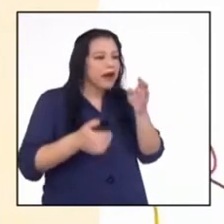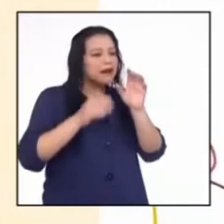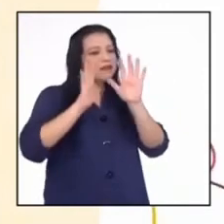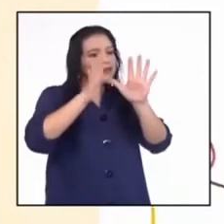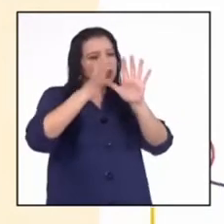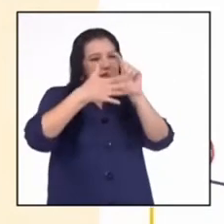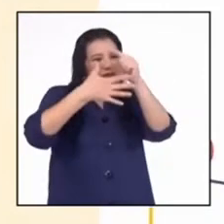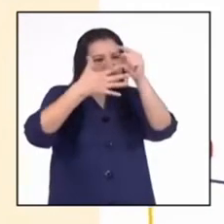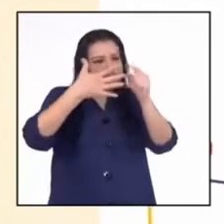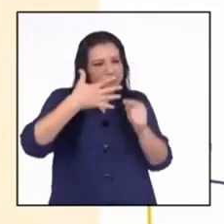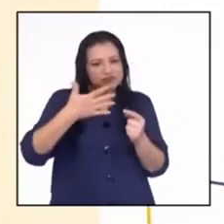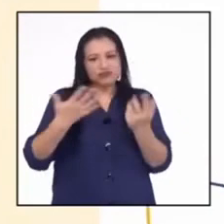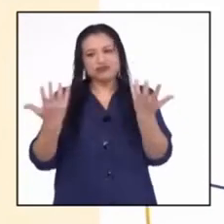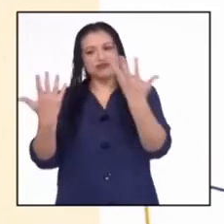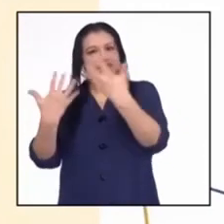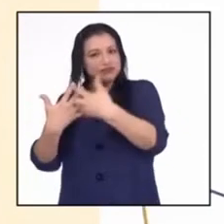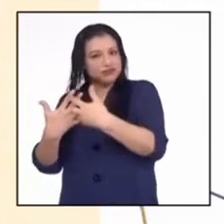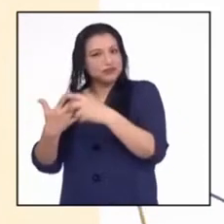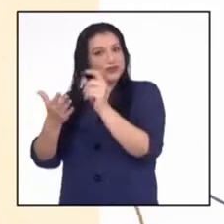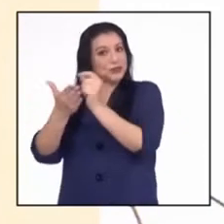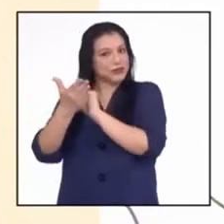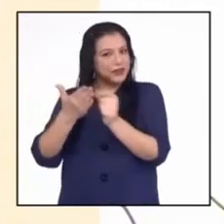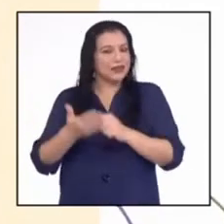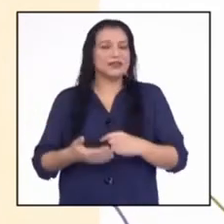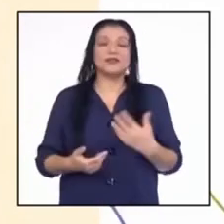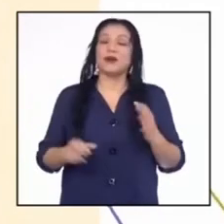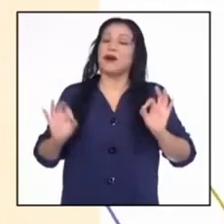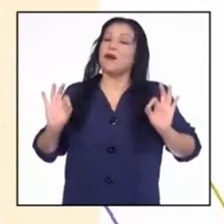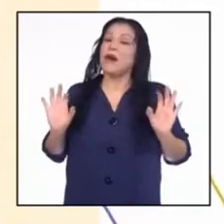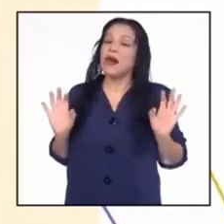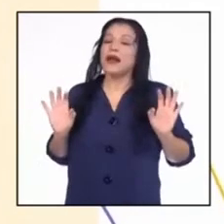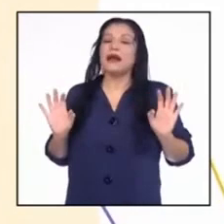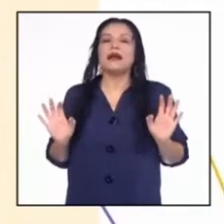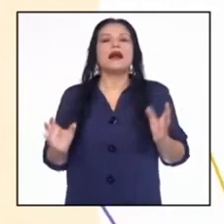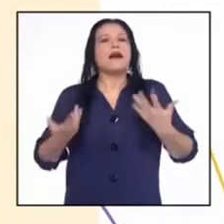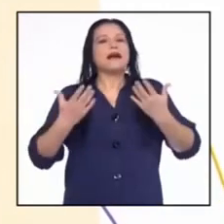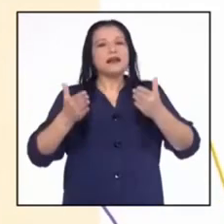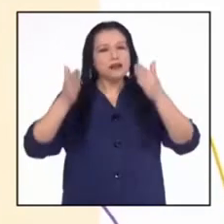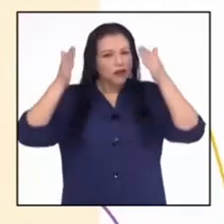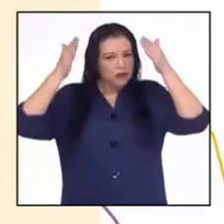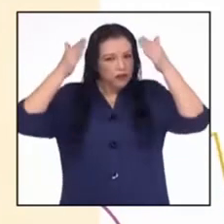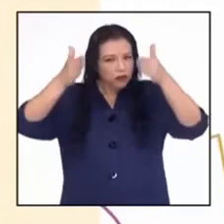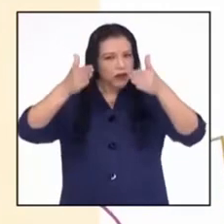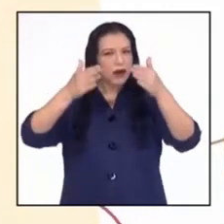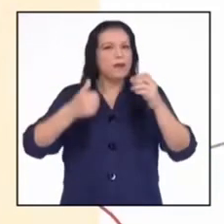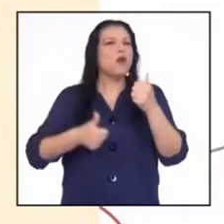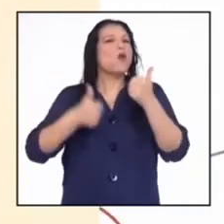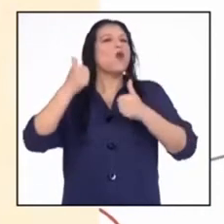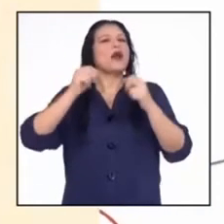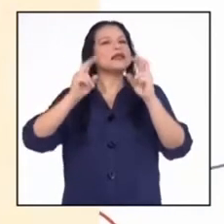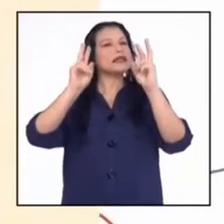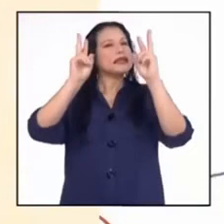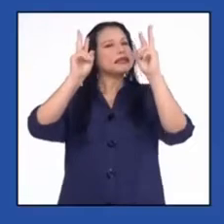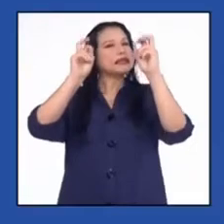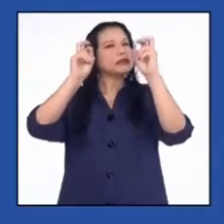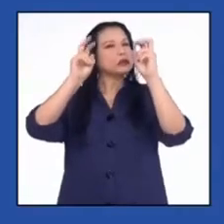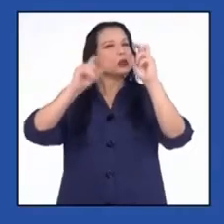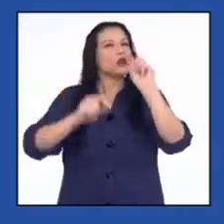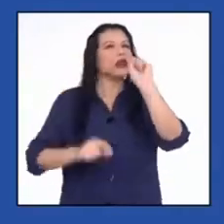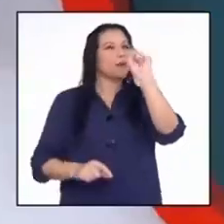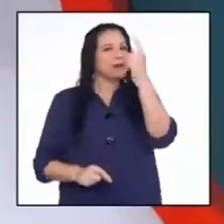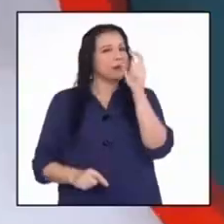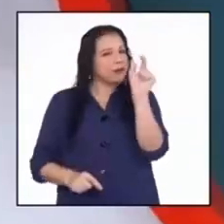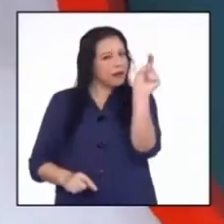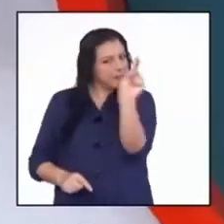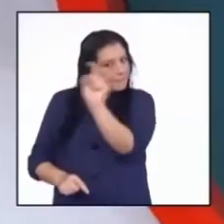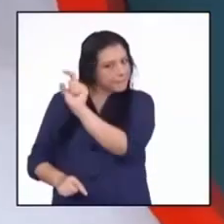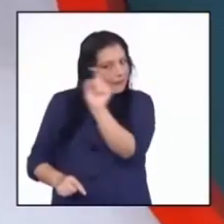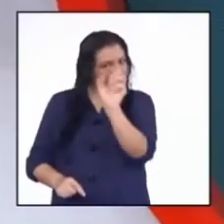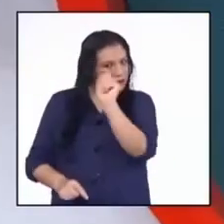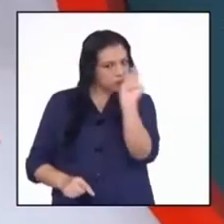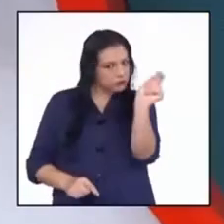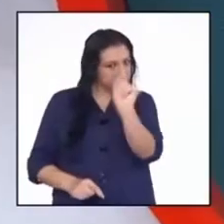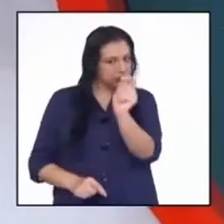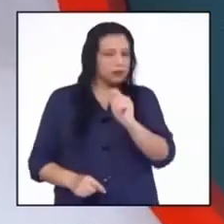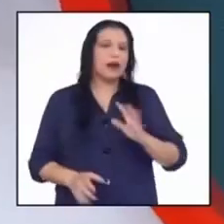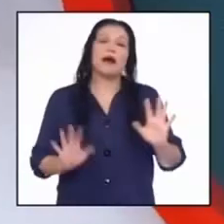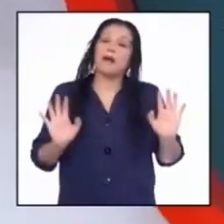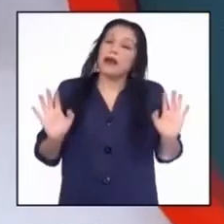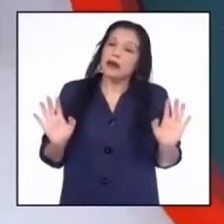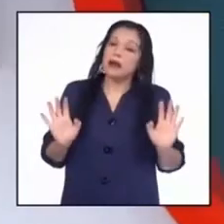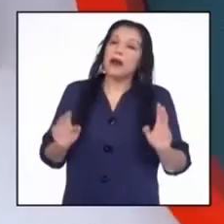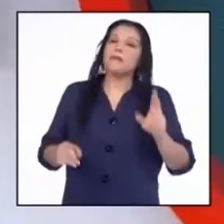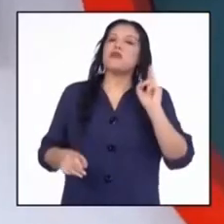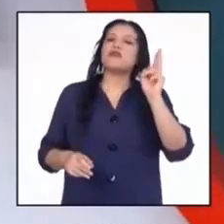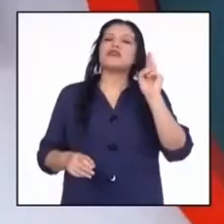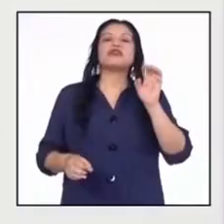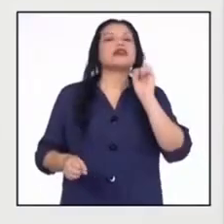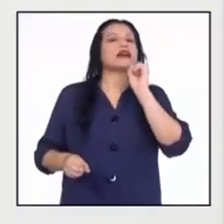lista de cotejo. A ver, ¿qué tal si nos enfocamos todos en el título y en el párrafo inicial? Bueno, a ver qué nos dice